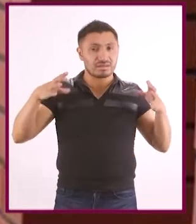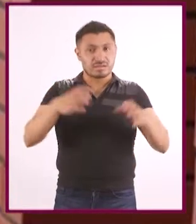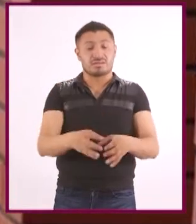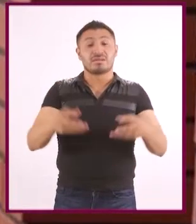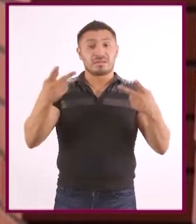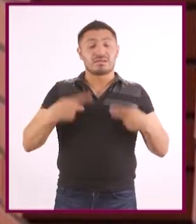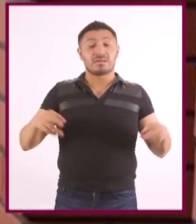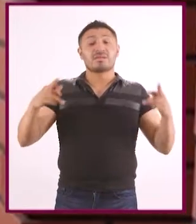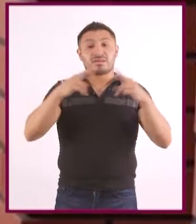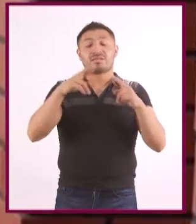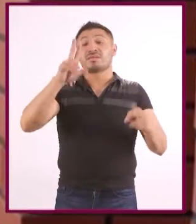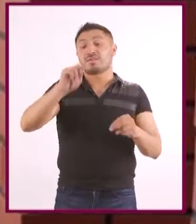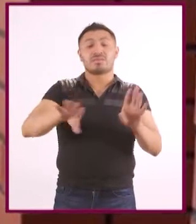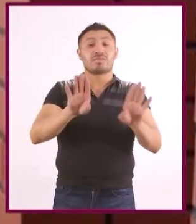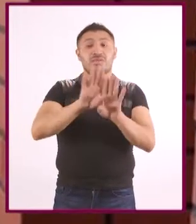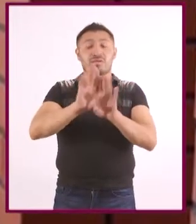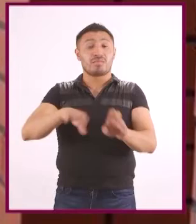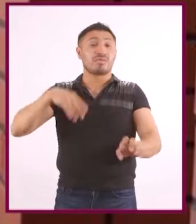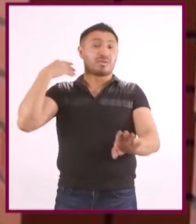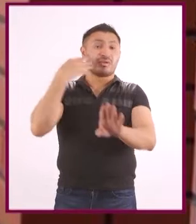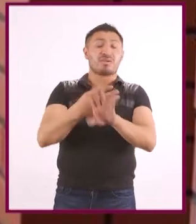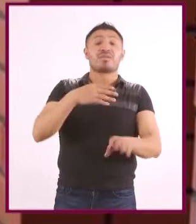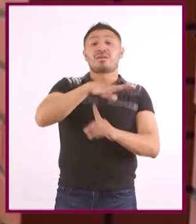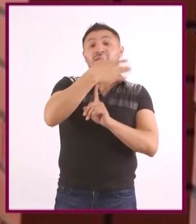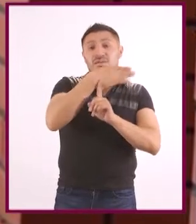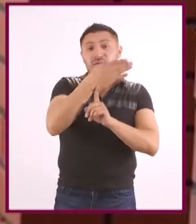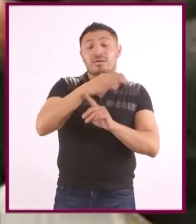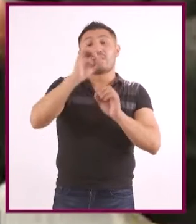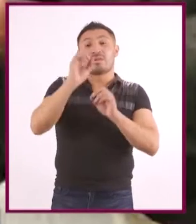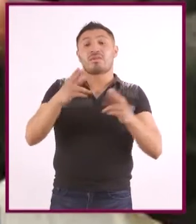religión no tienen la intención de abrogar la bandera o el himno